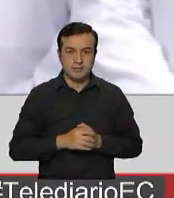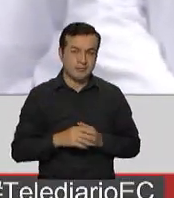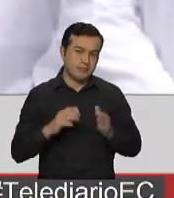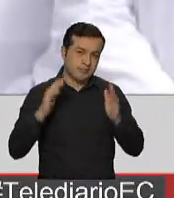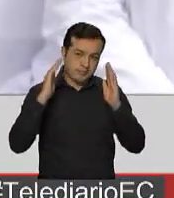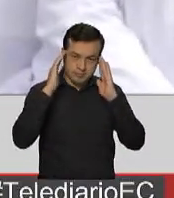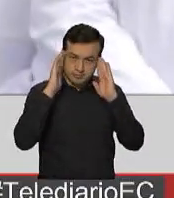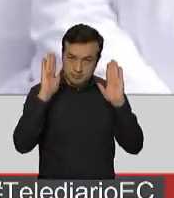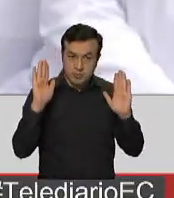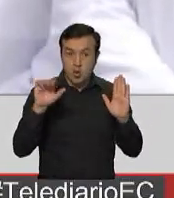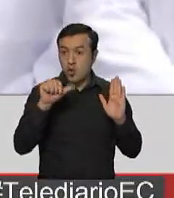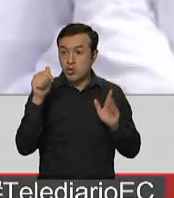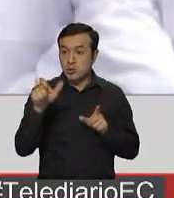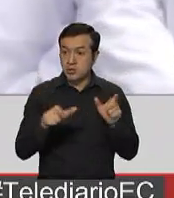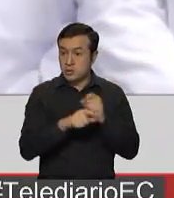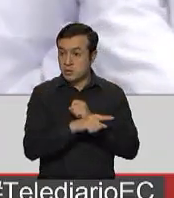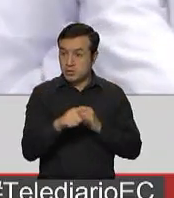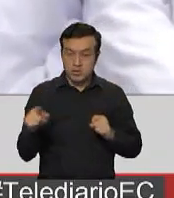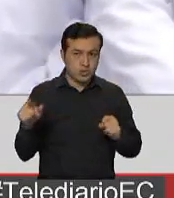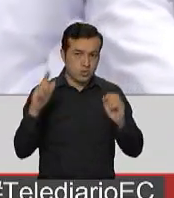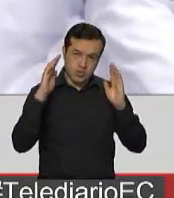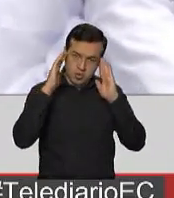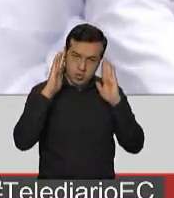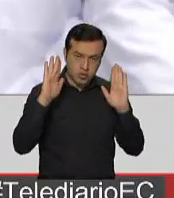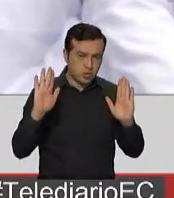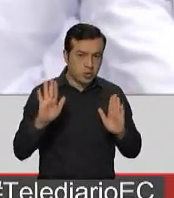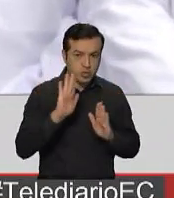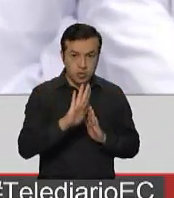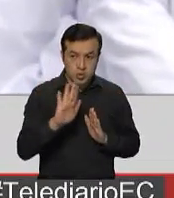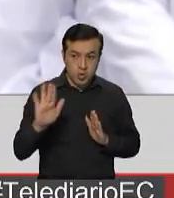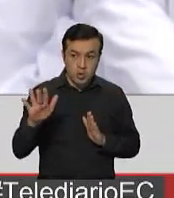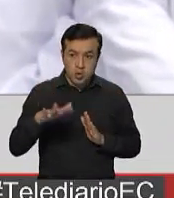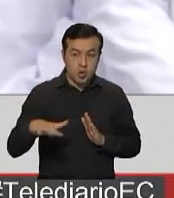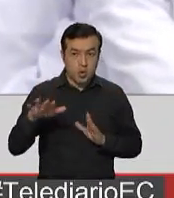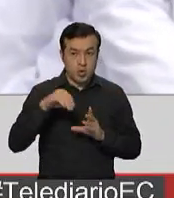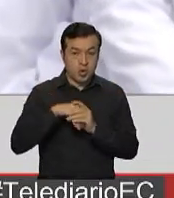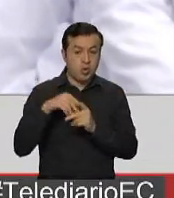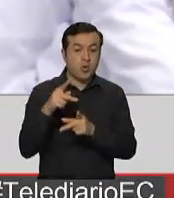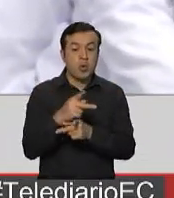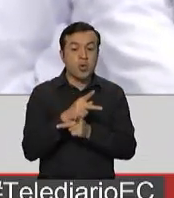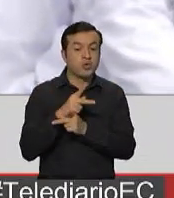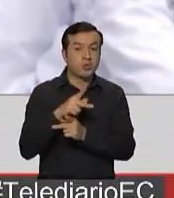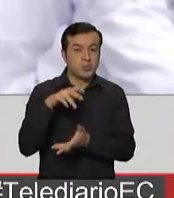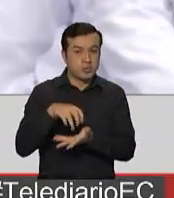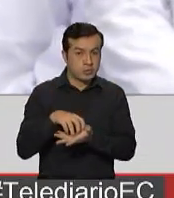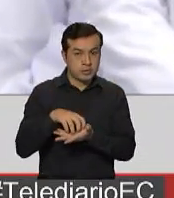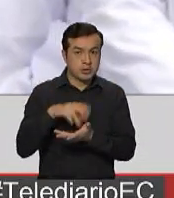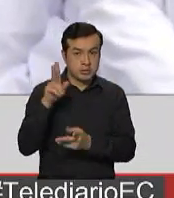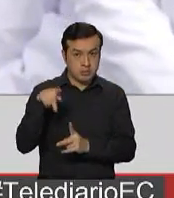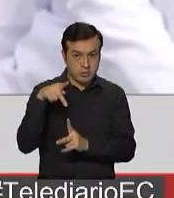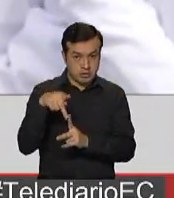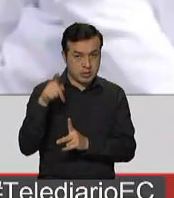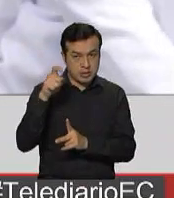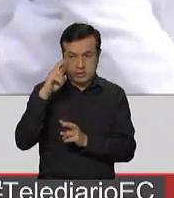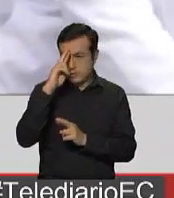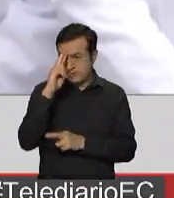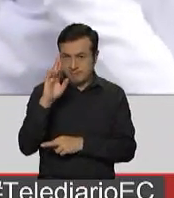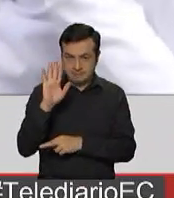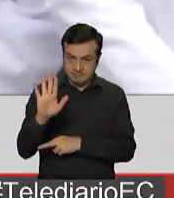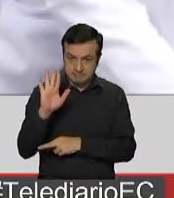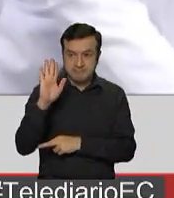responder por los demás partidos políticos que conforman el Consejo Provincial. A ellos habrá